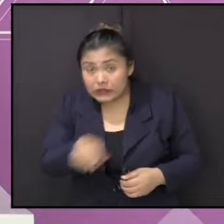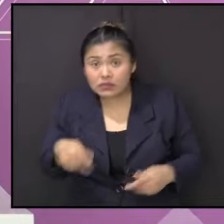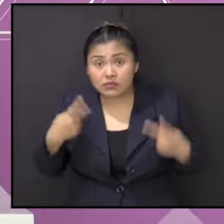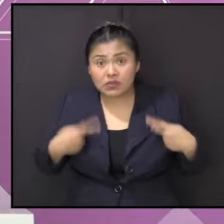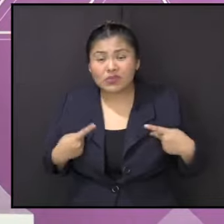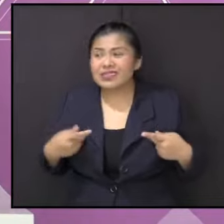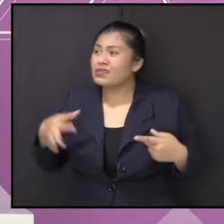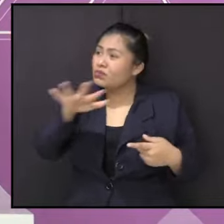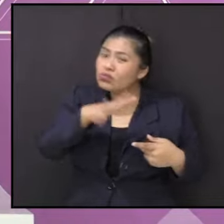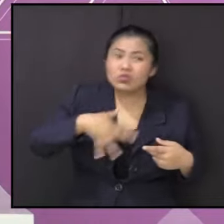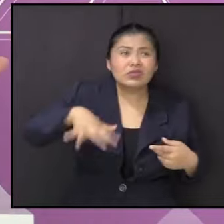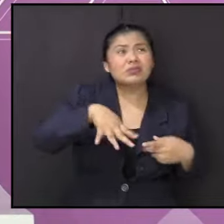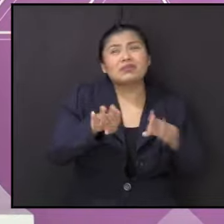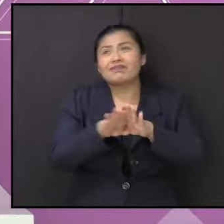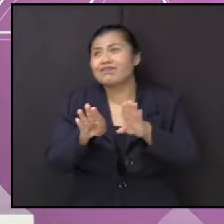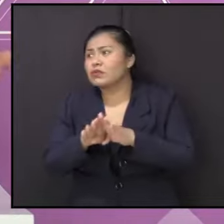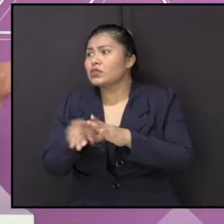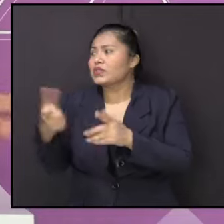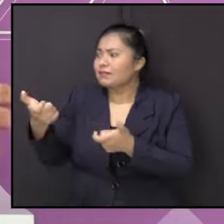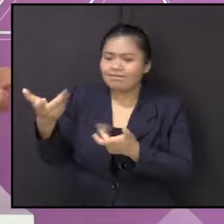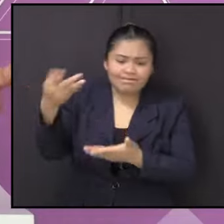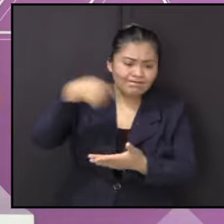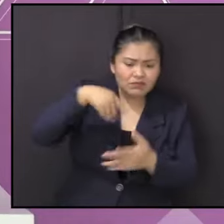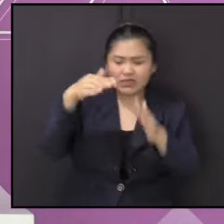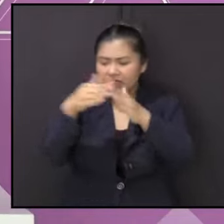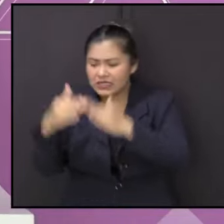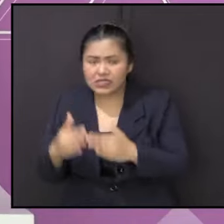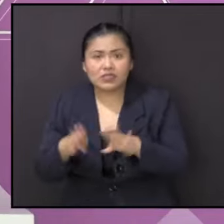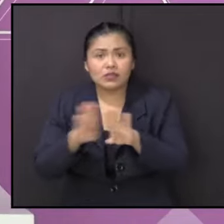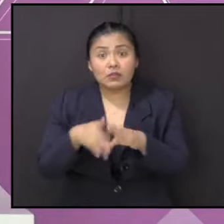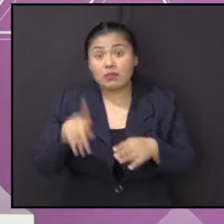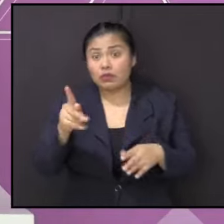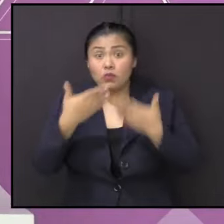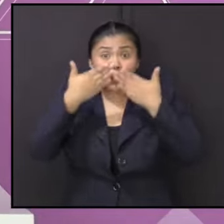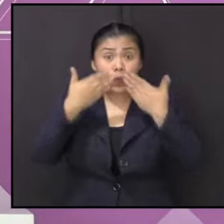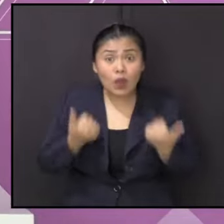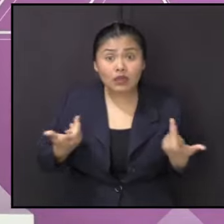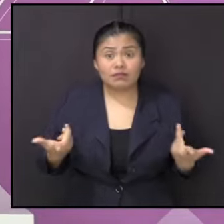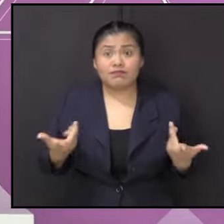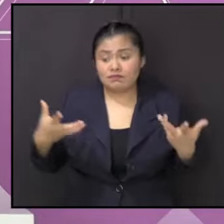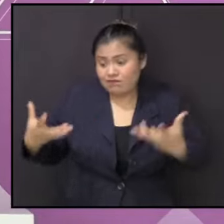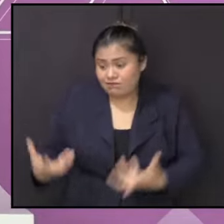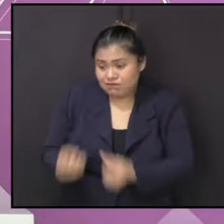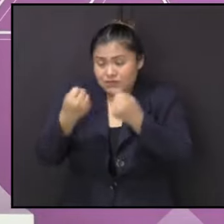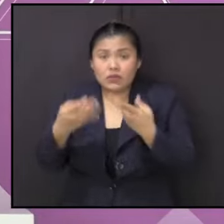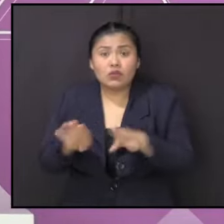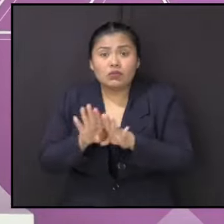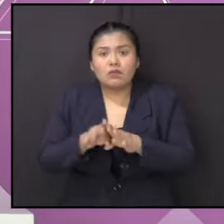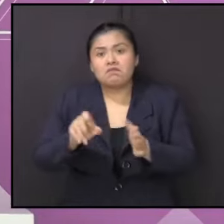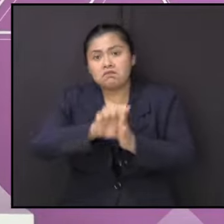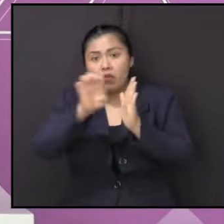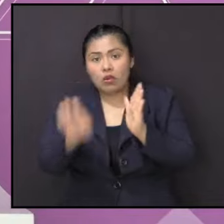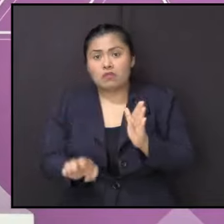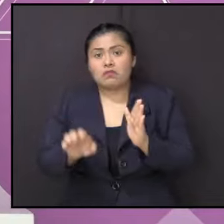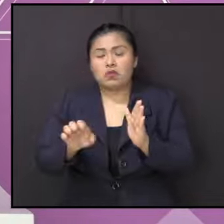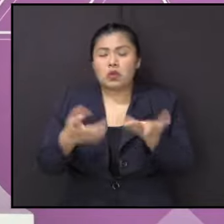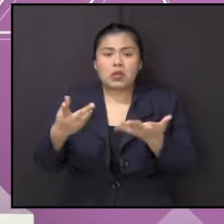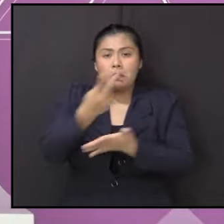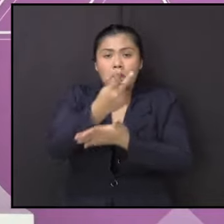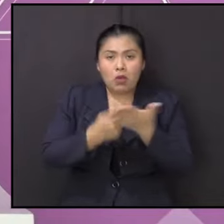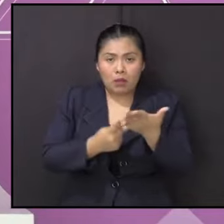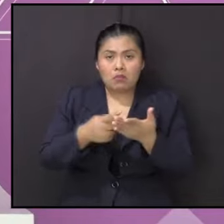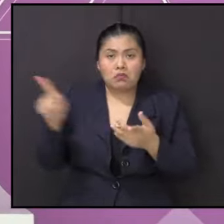no existe esas alternativas de apoyo y de rescate, por ejemplo, como subsidios de gobierno, programas de gobierno que